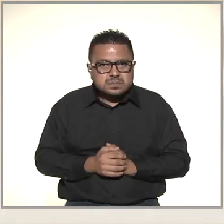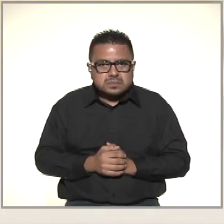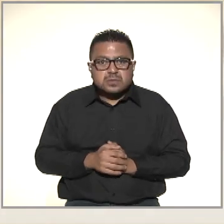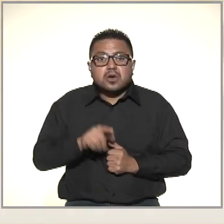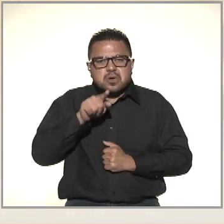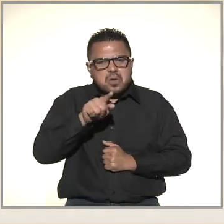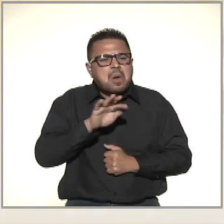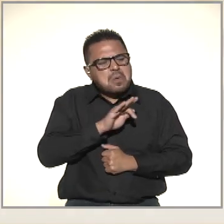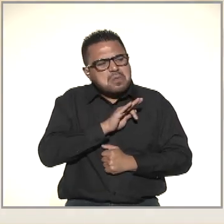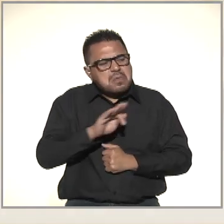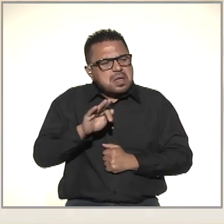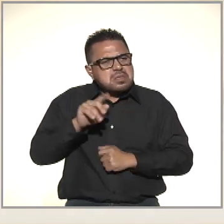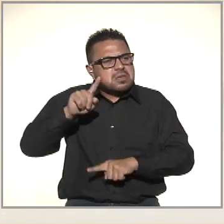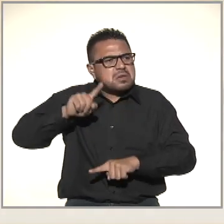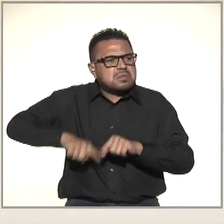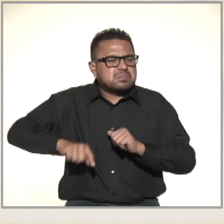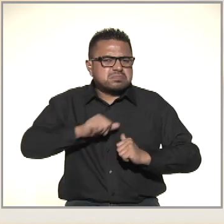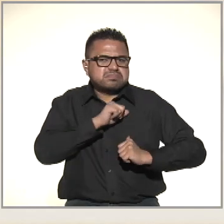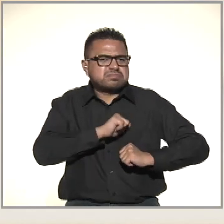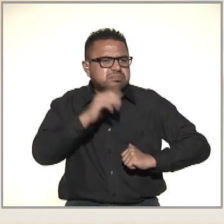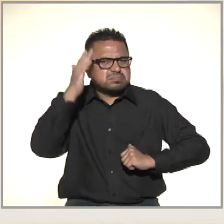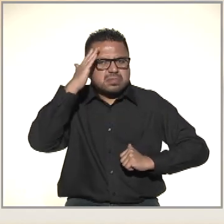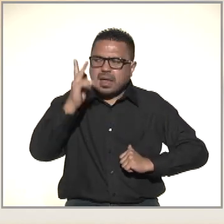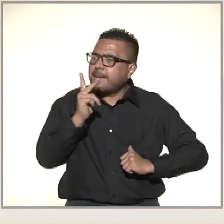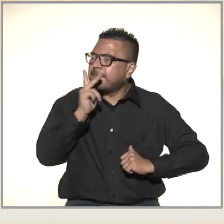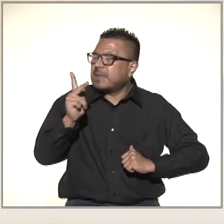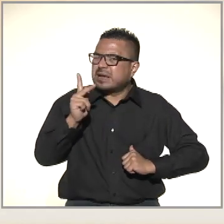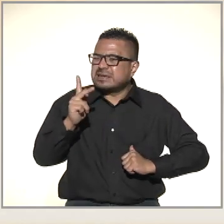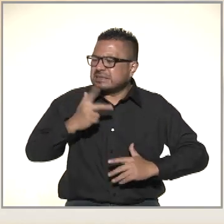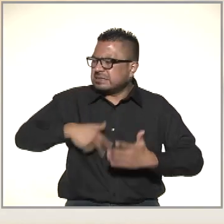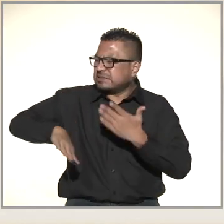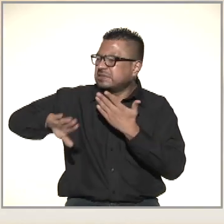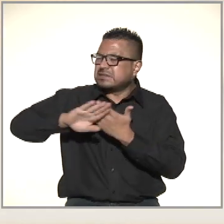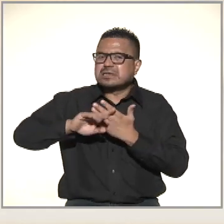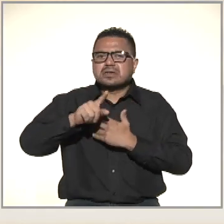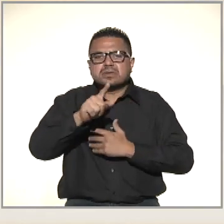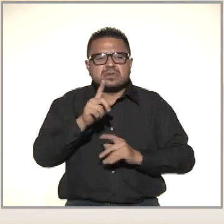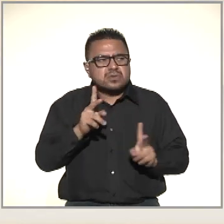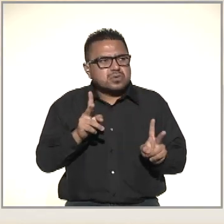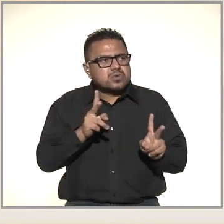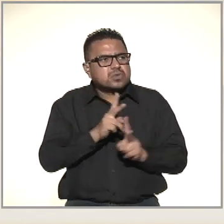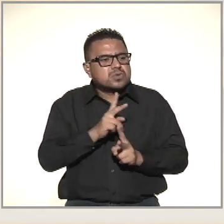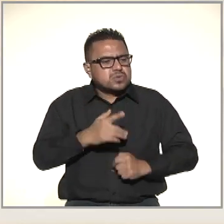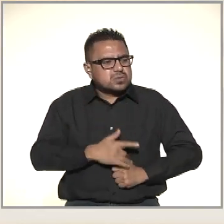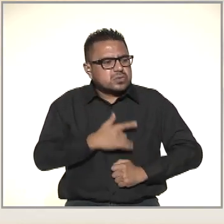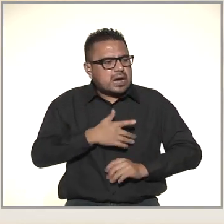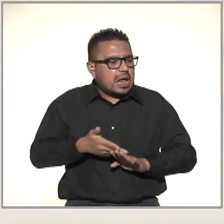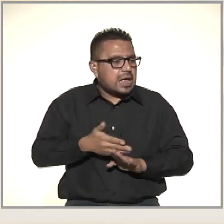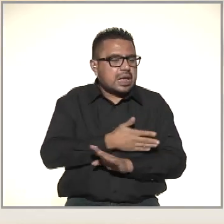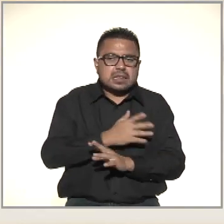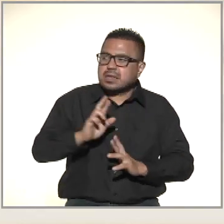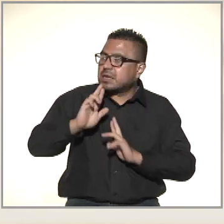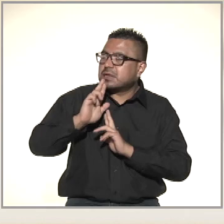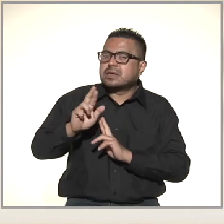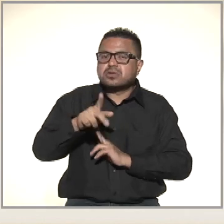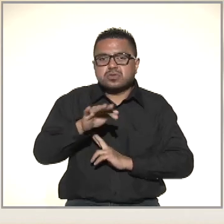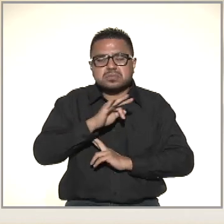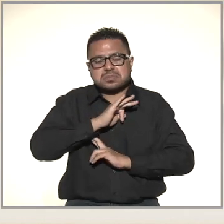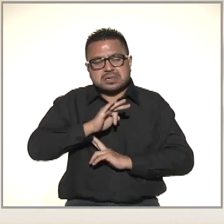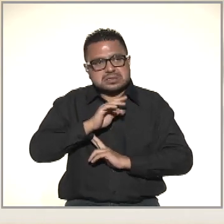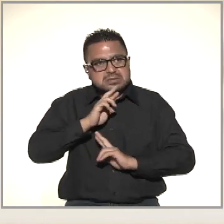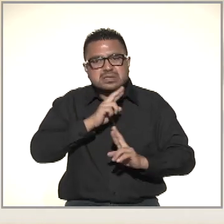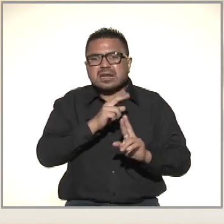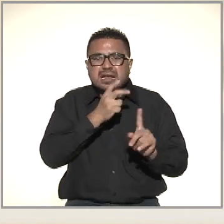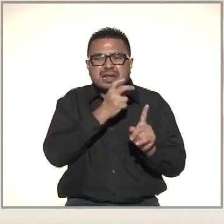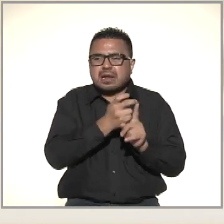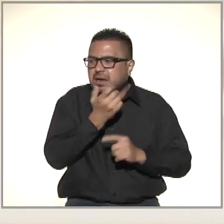Tú puedes quitarle el poder a las palabras hirientes. Respira antes de responder y reaccionar. Es